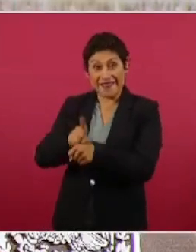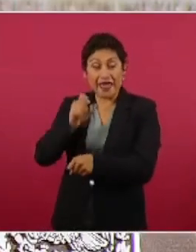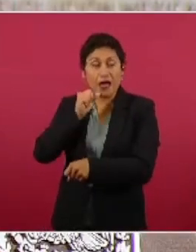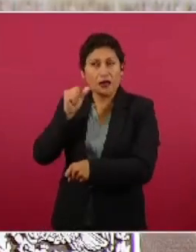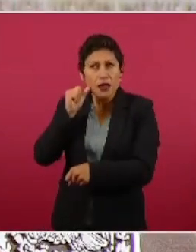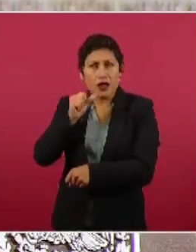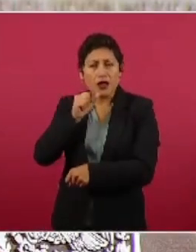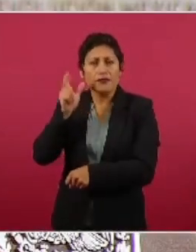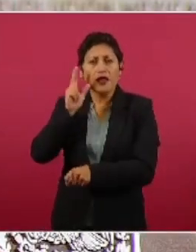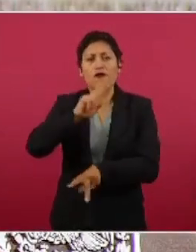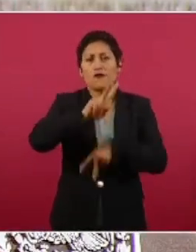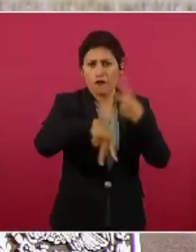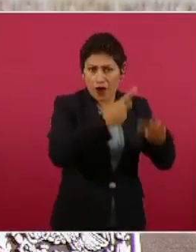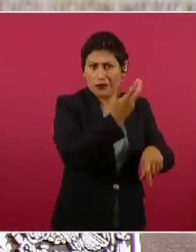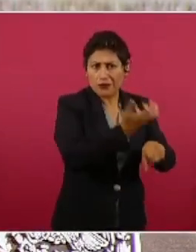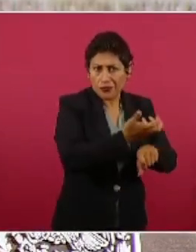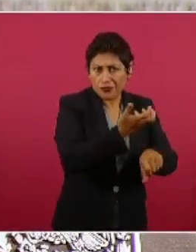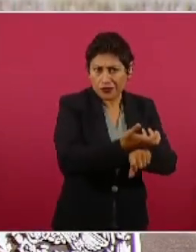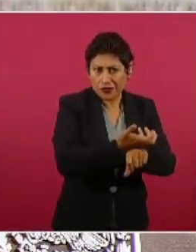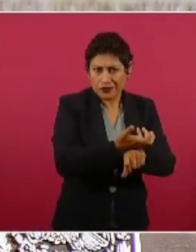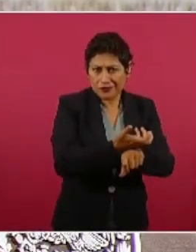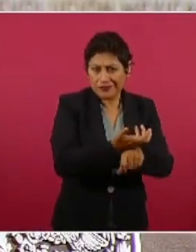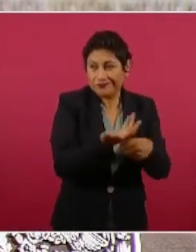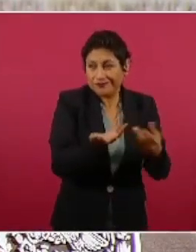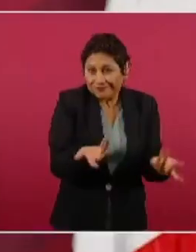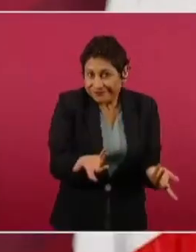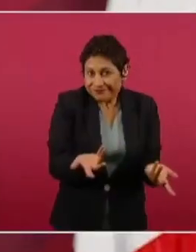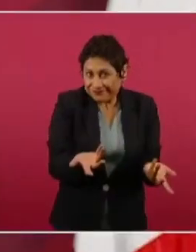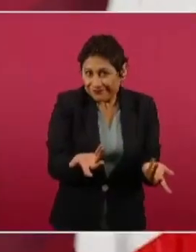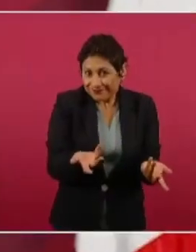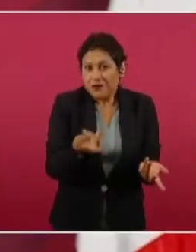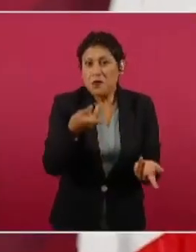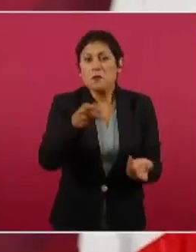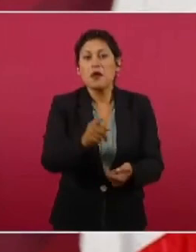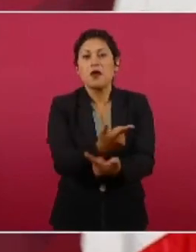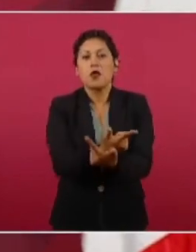está en libertad de hacerlo